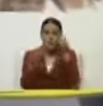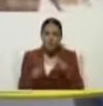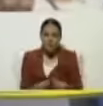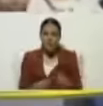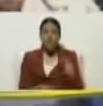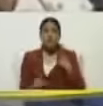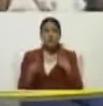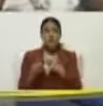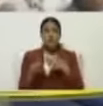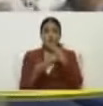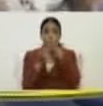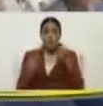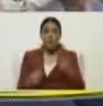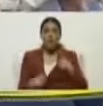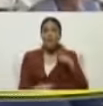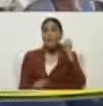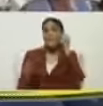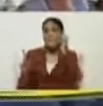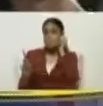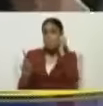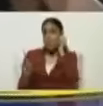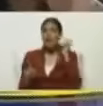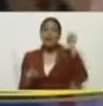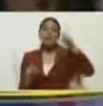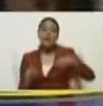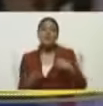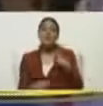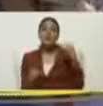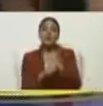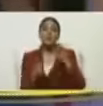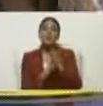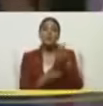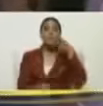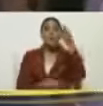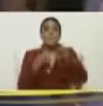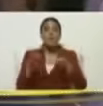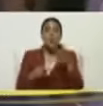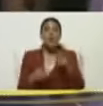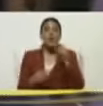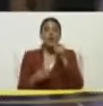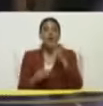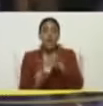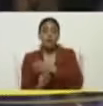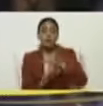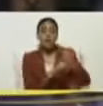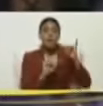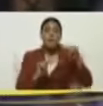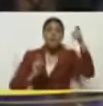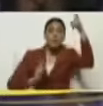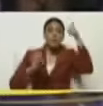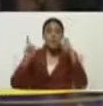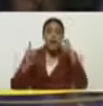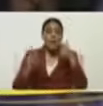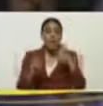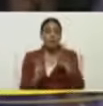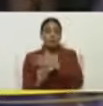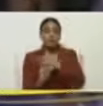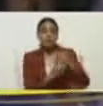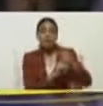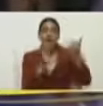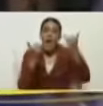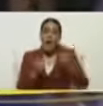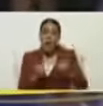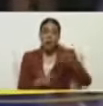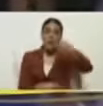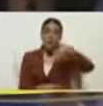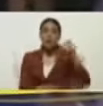madre, política, desde que el presidente Chávez nos hizo participar a nosotros en lo que son los consejos comunales. Nosotras ahora nos hemos